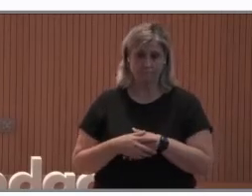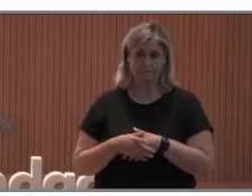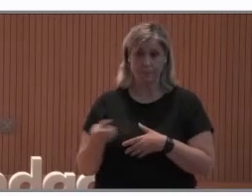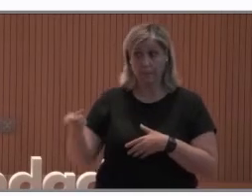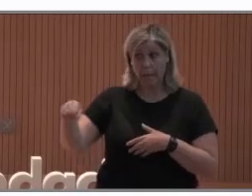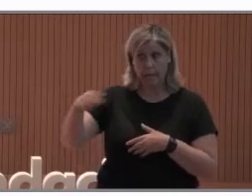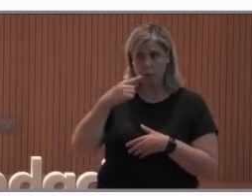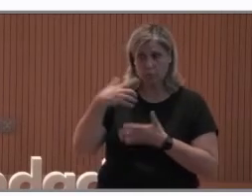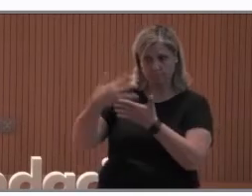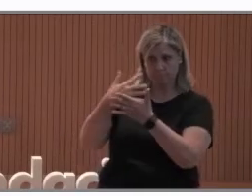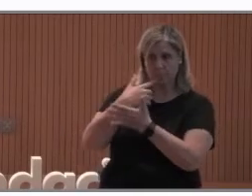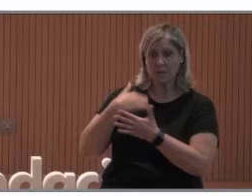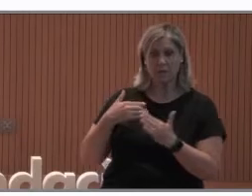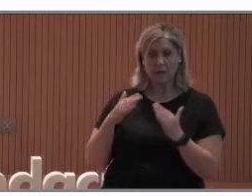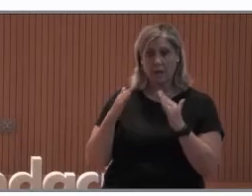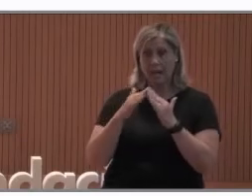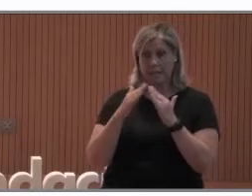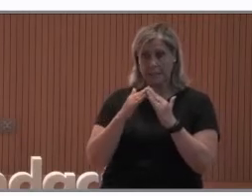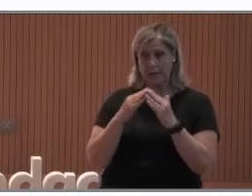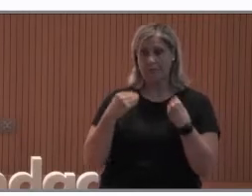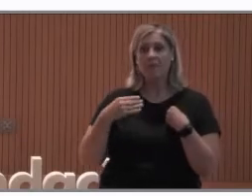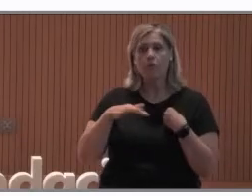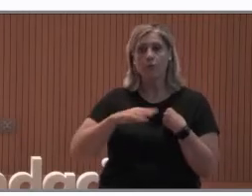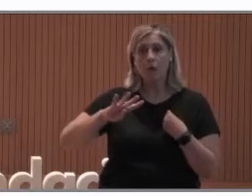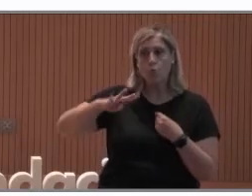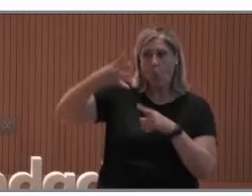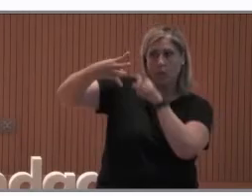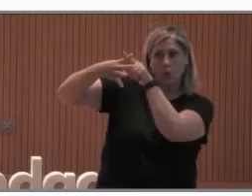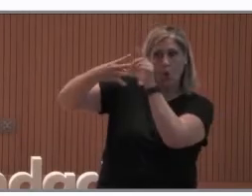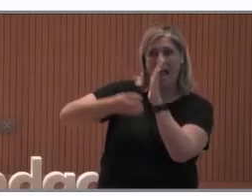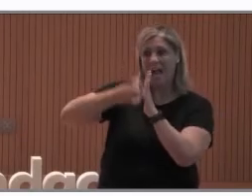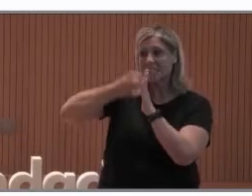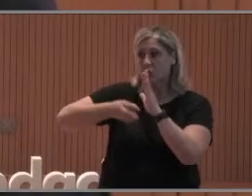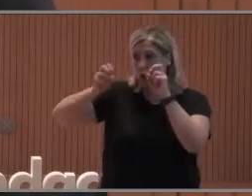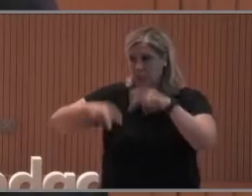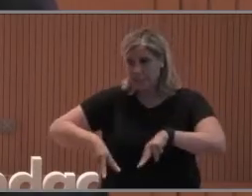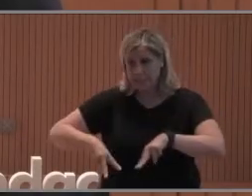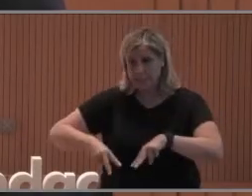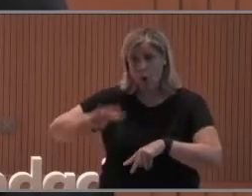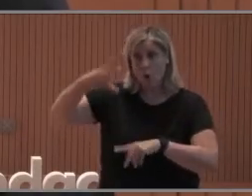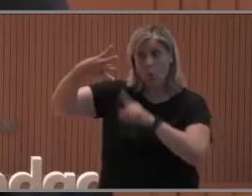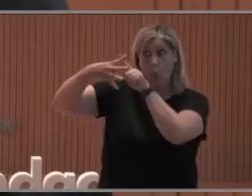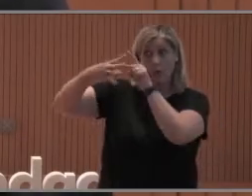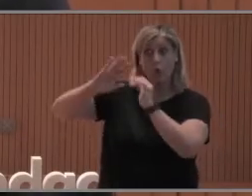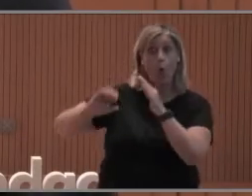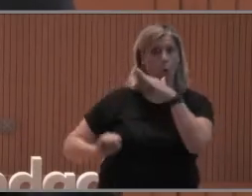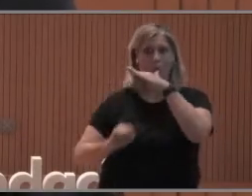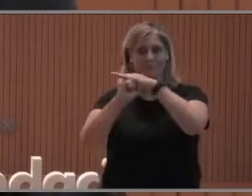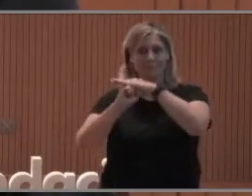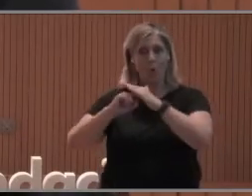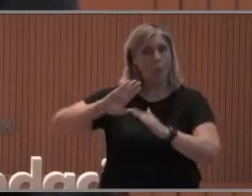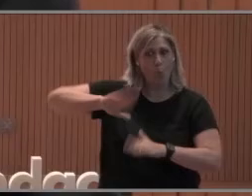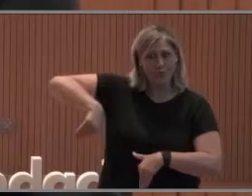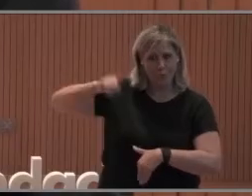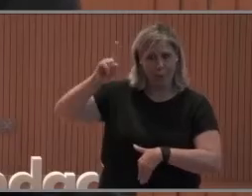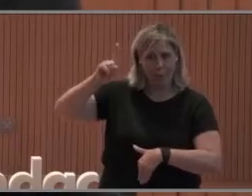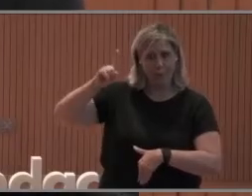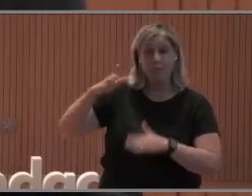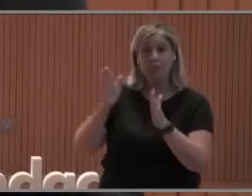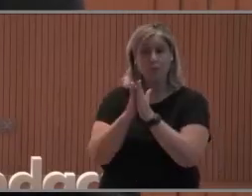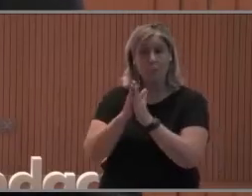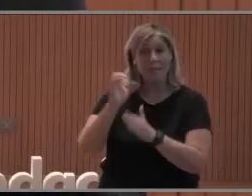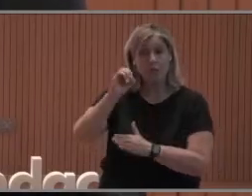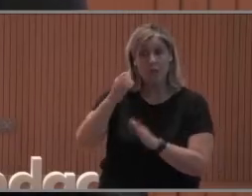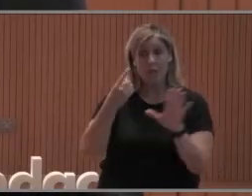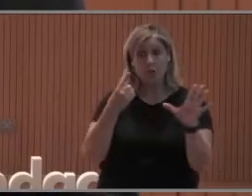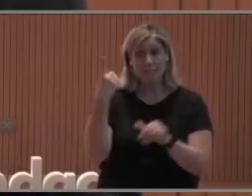nos dijeron que vivía en una casa en un cuarto sin ascensor, cuarto que era el último piso. Y lo que nos dijeron los compañeros del 61 es, nunca